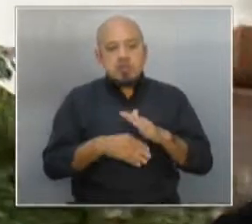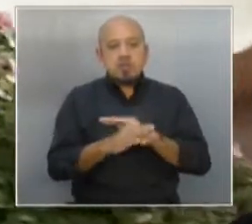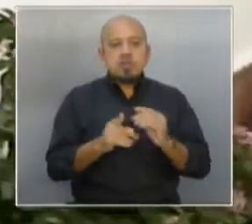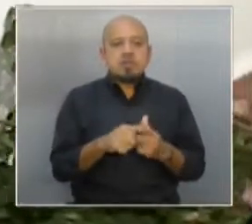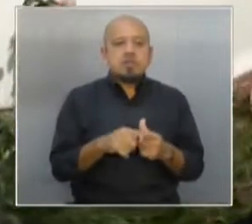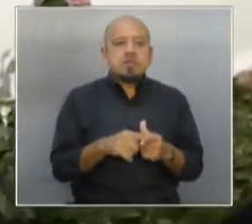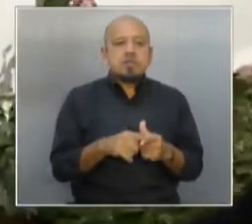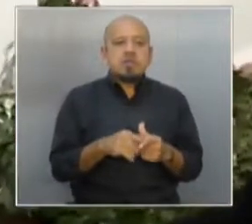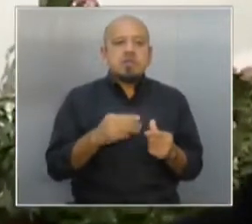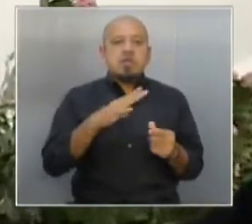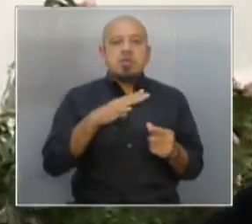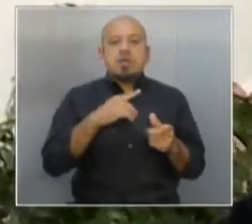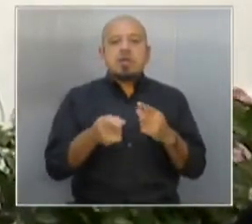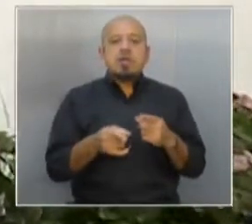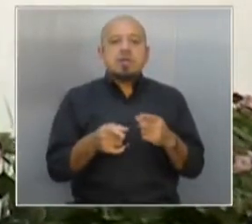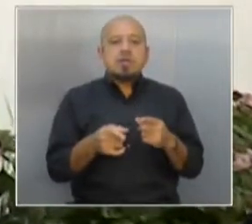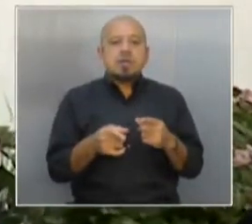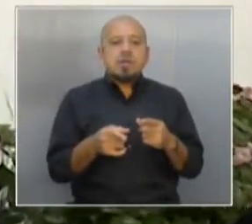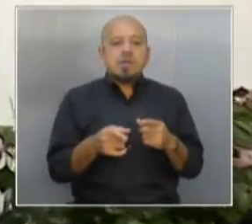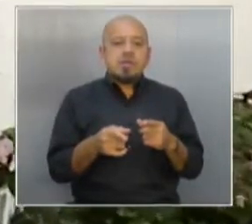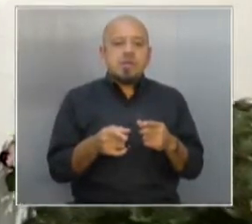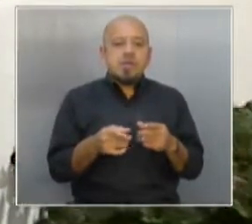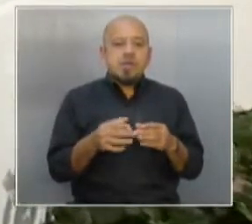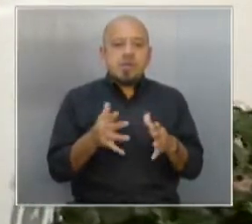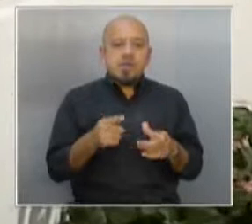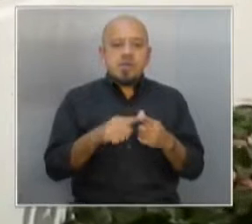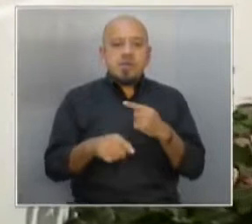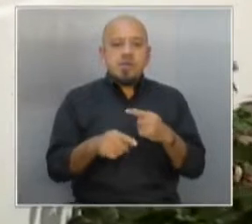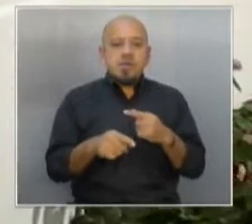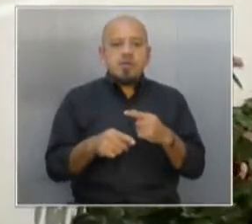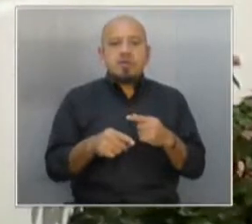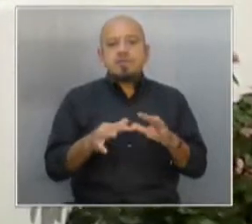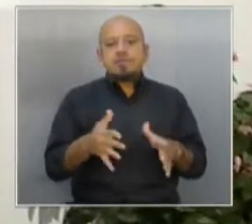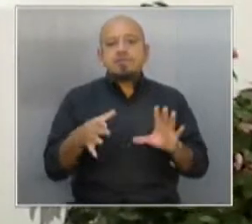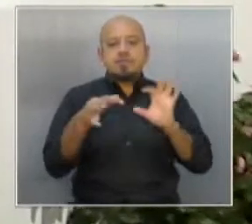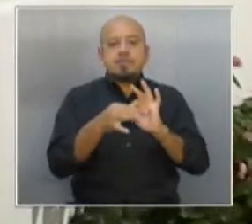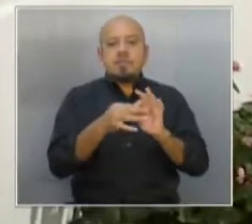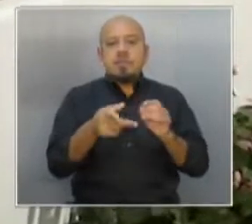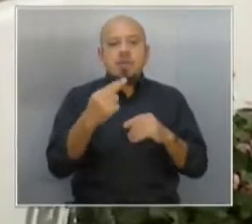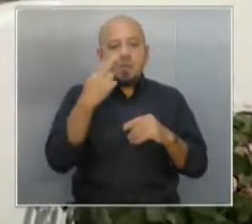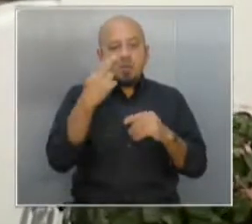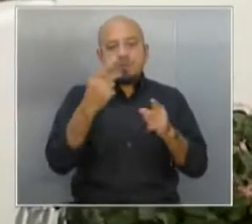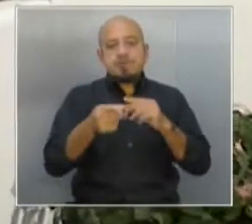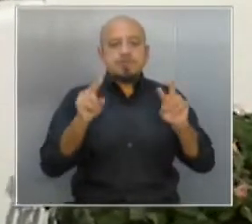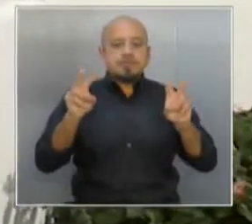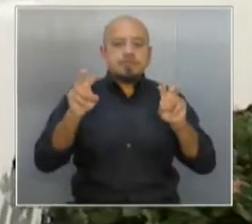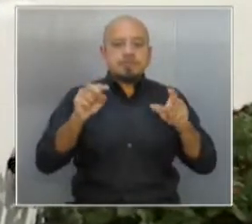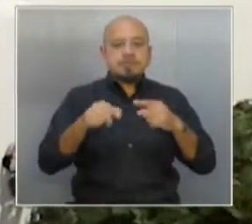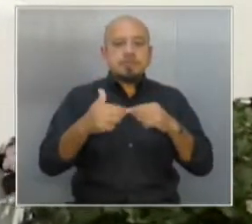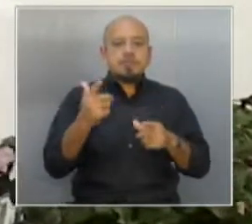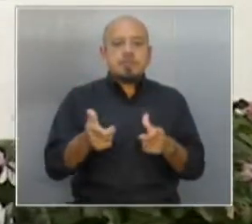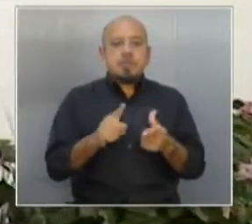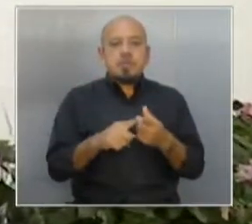los contenidos que generamos conectan justamente con las problemáticas y con las temáticas que le interesan a la